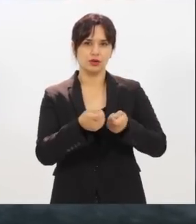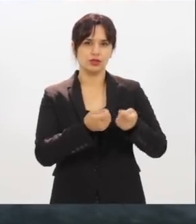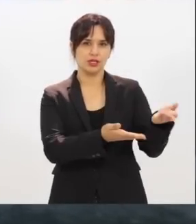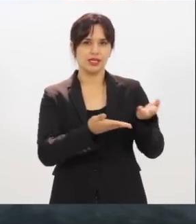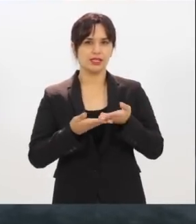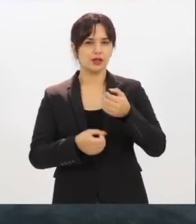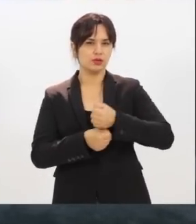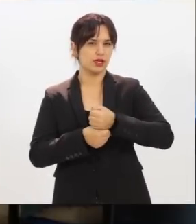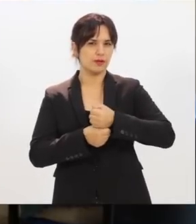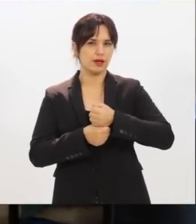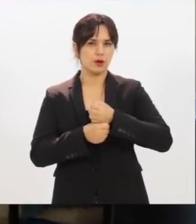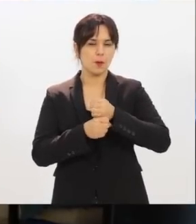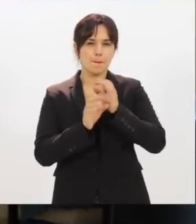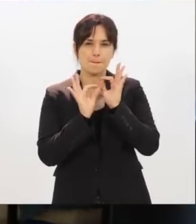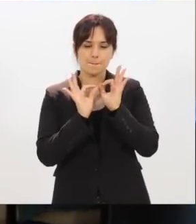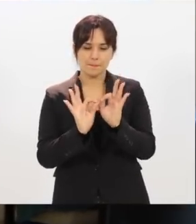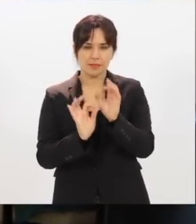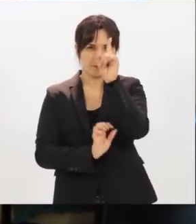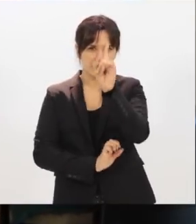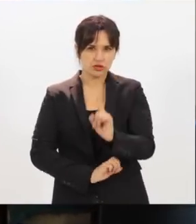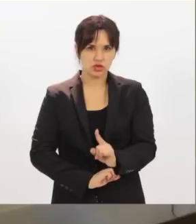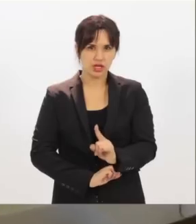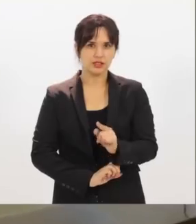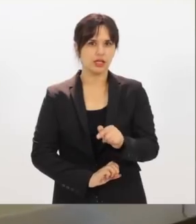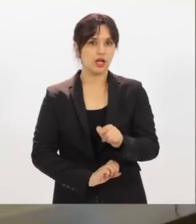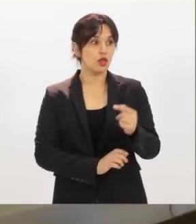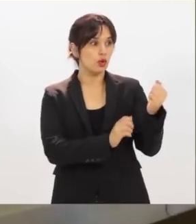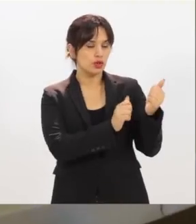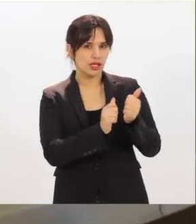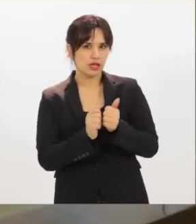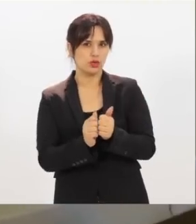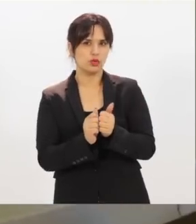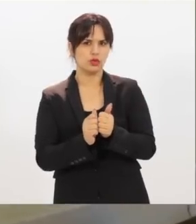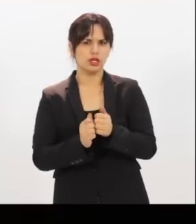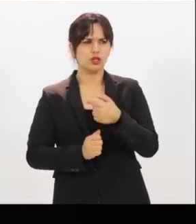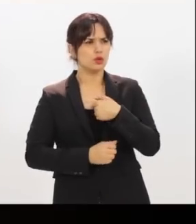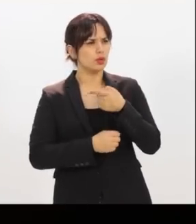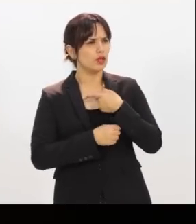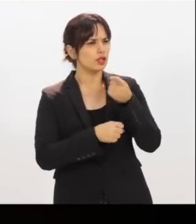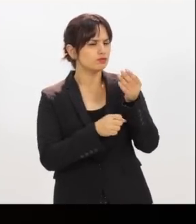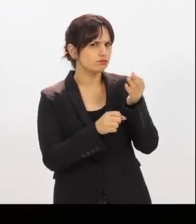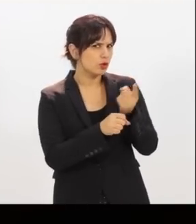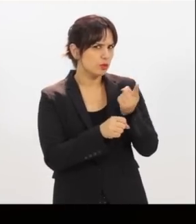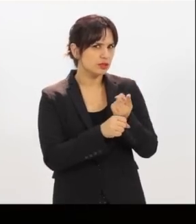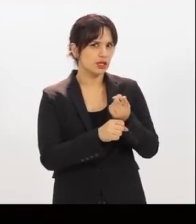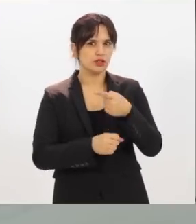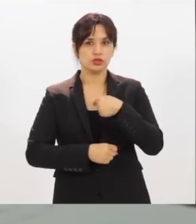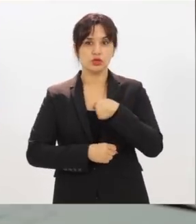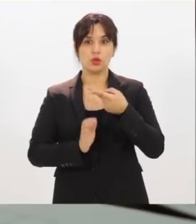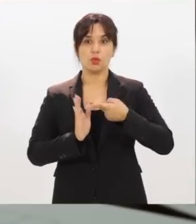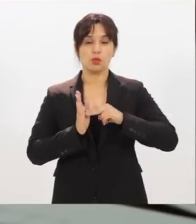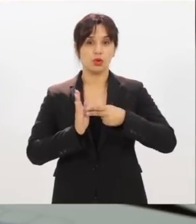entrega un trabajo súper personalizado. El hecho de que tú tengas un asesor y tú le puedas contar, yo traigo